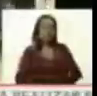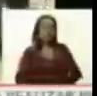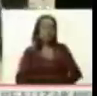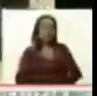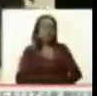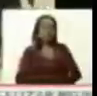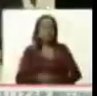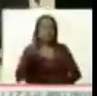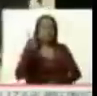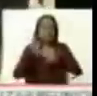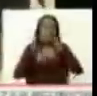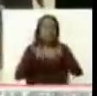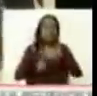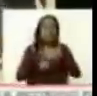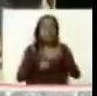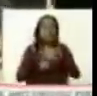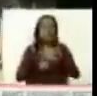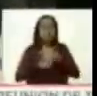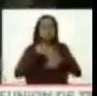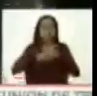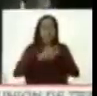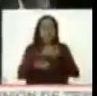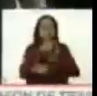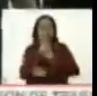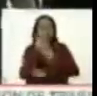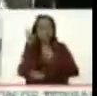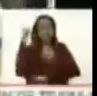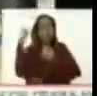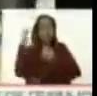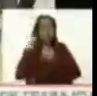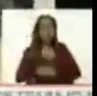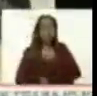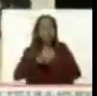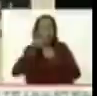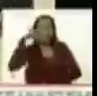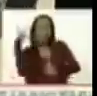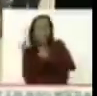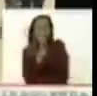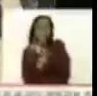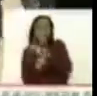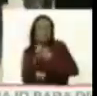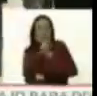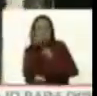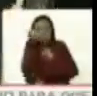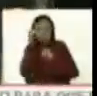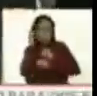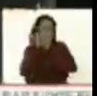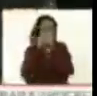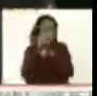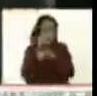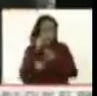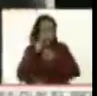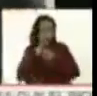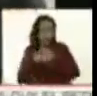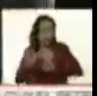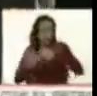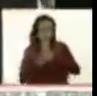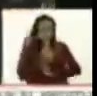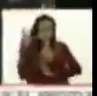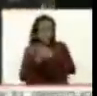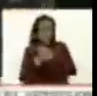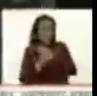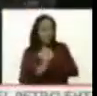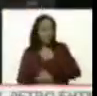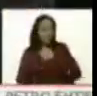solicitados por Interpol, 30 colombianos que están en Venezuela, y que no haya a quien entregárselo